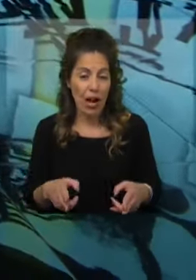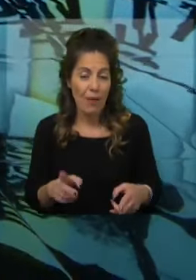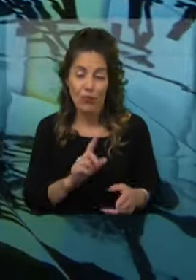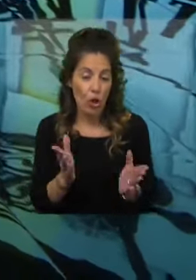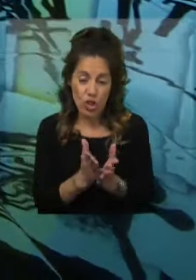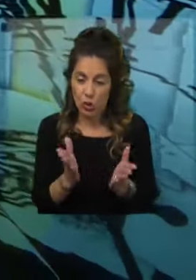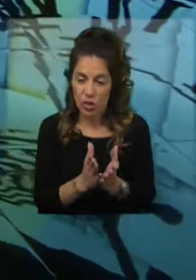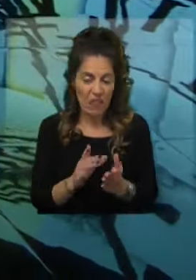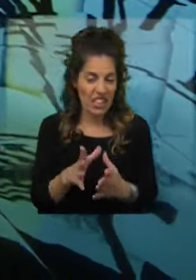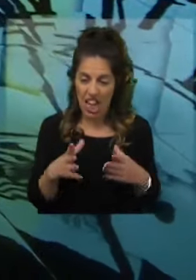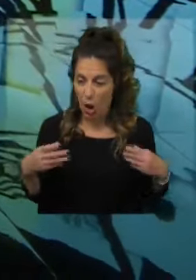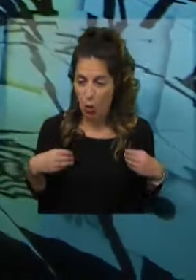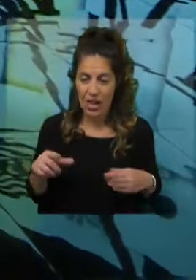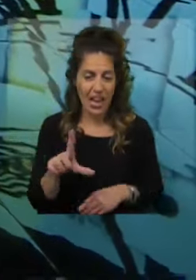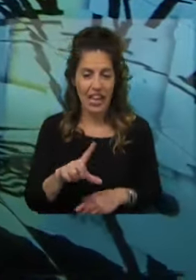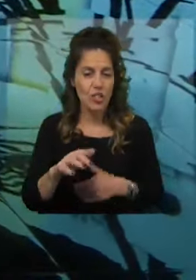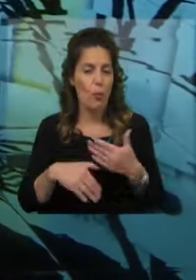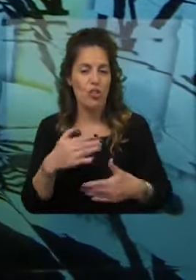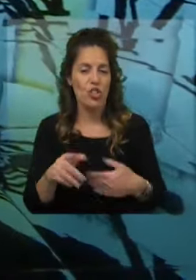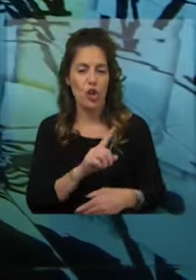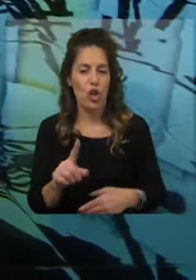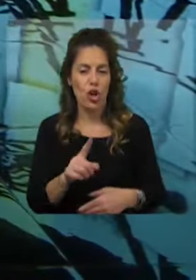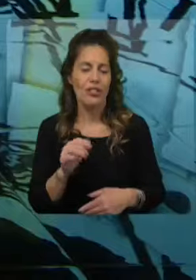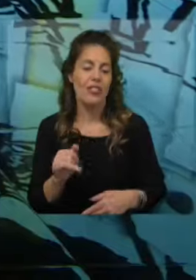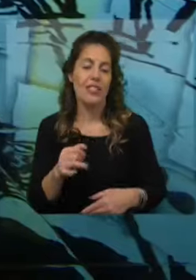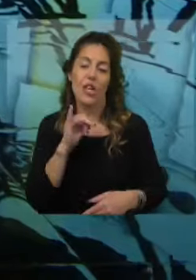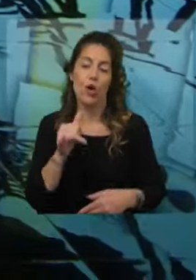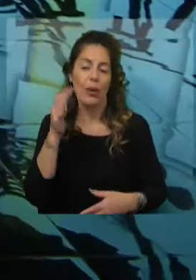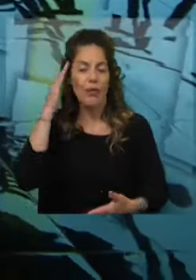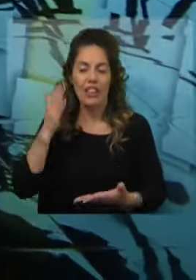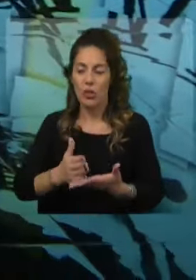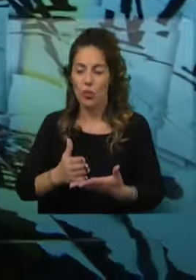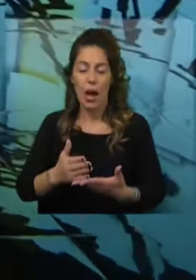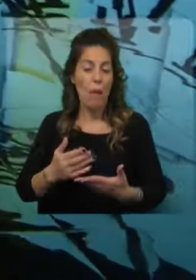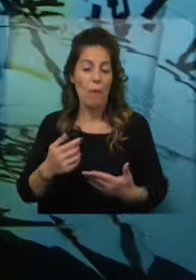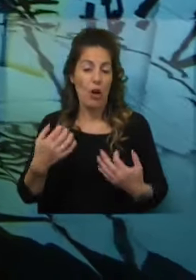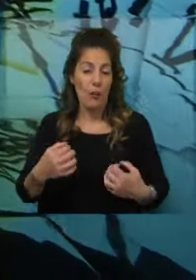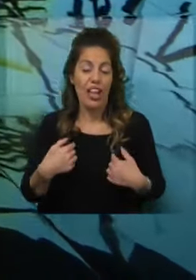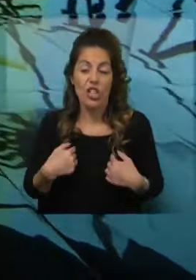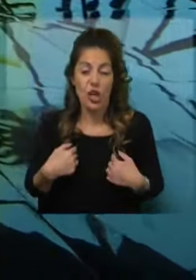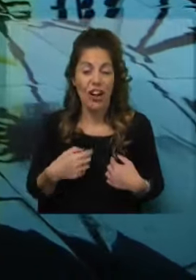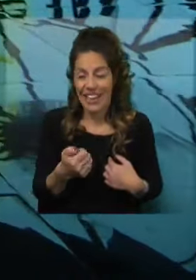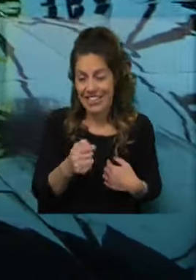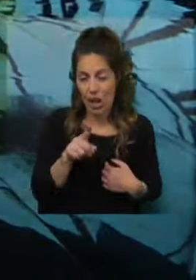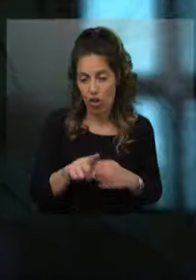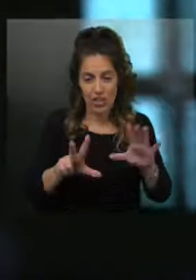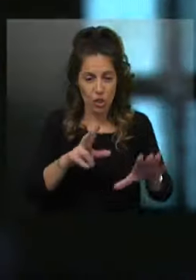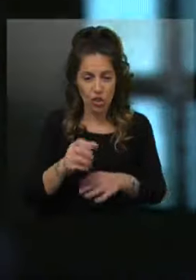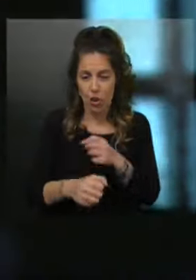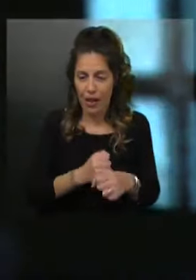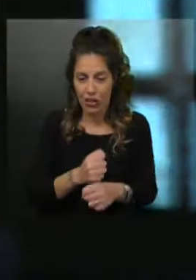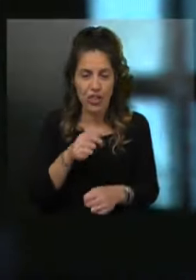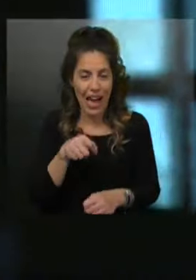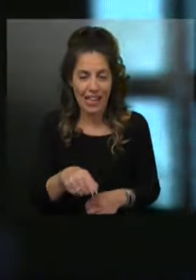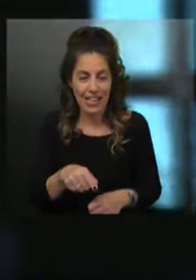estudiaba ni en la escuela ni en el Liceo el proceso era como sí hubo una dictadura pero la verdad es que yo me encontré recién A los 18 años con